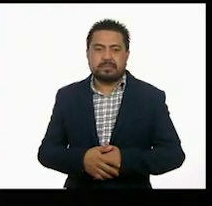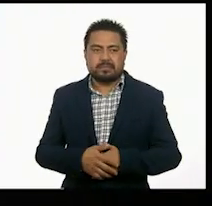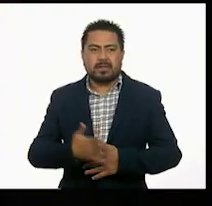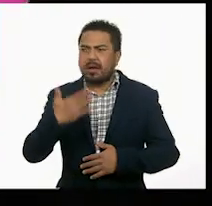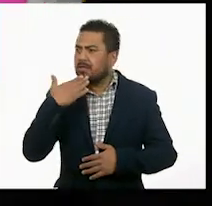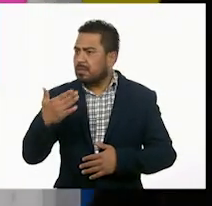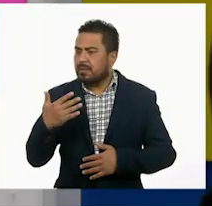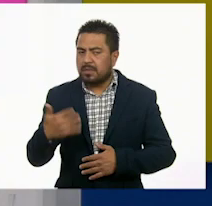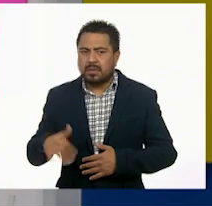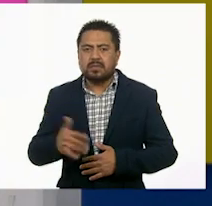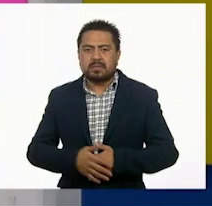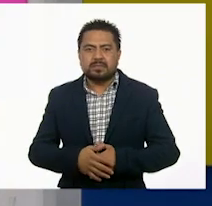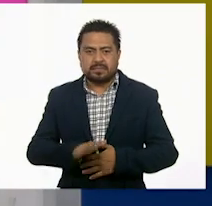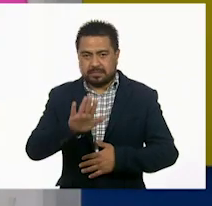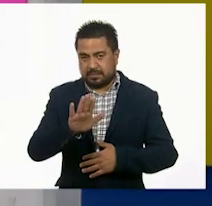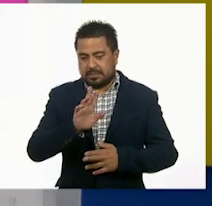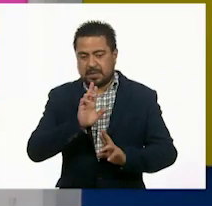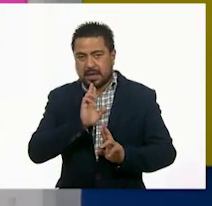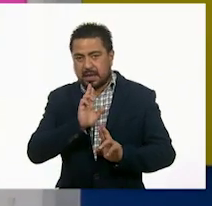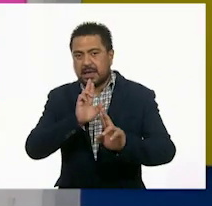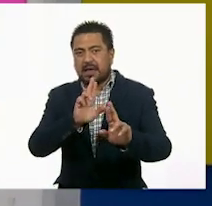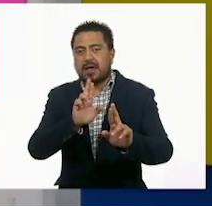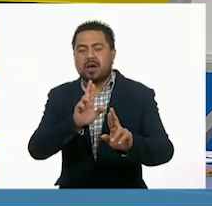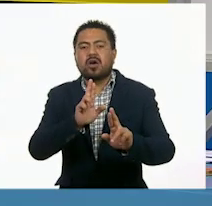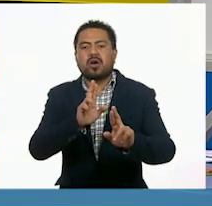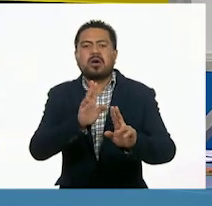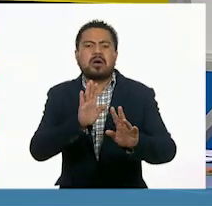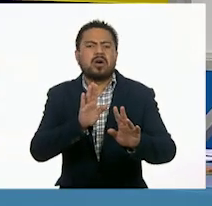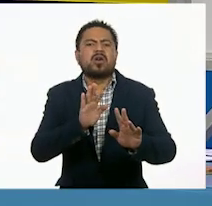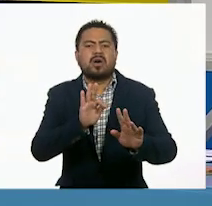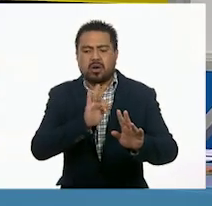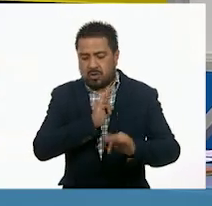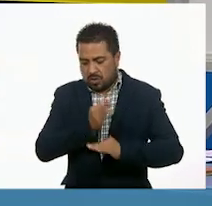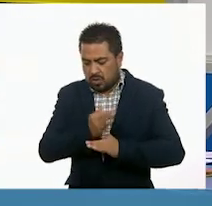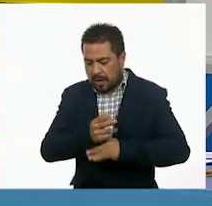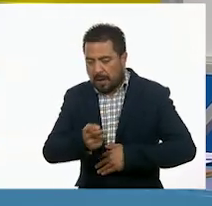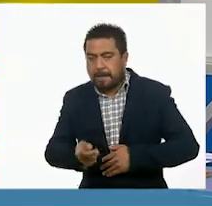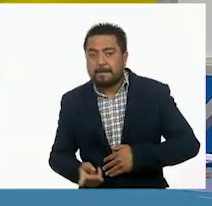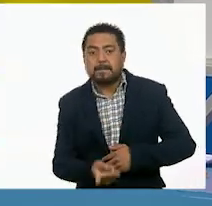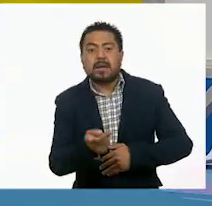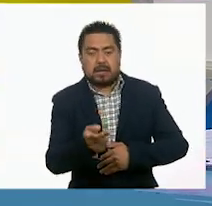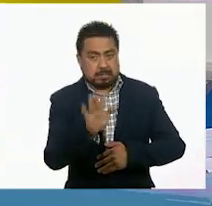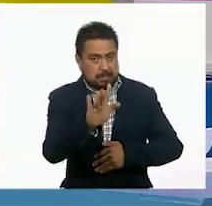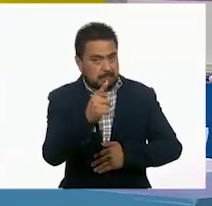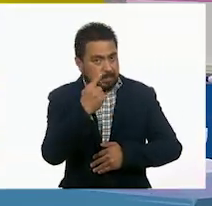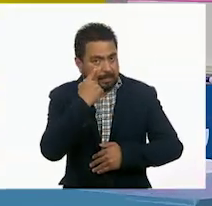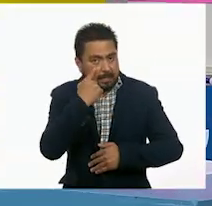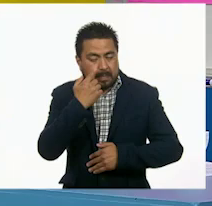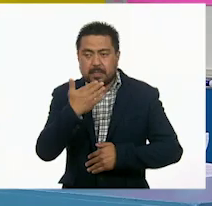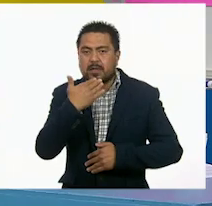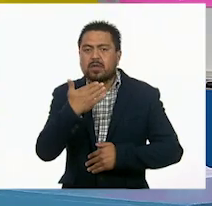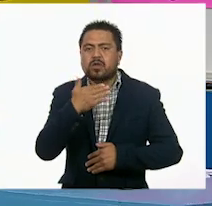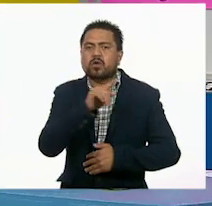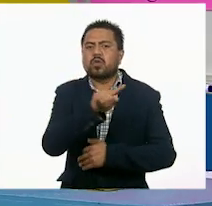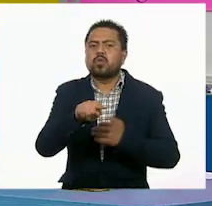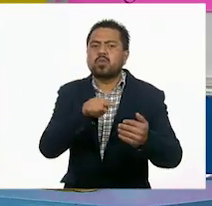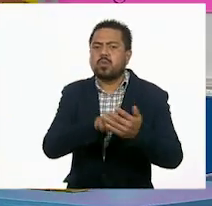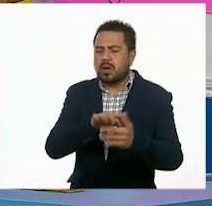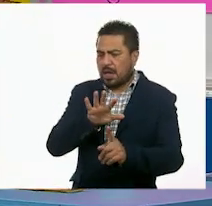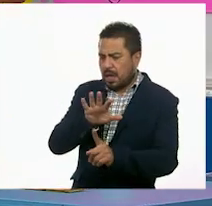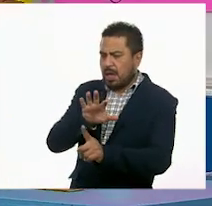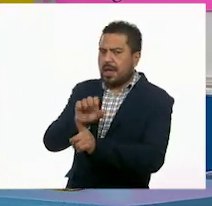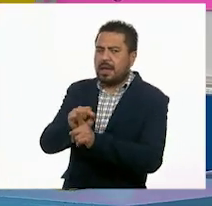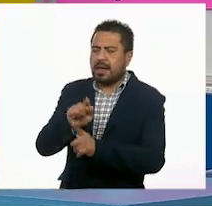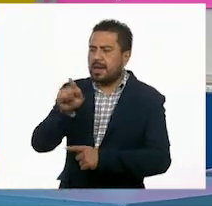Muy bien. Y la respuesta, bueno, si, la pregunta es ahora, fíjate bien, ¿dónde ubicaríamos? Pues ya